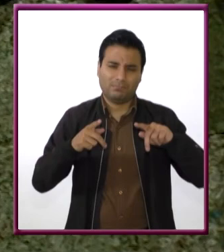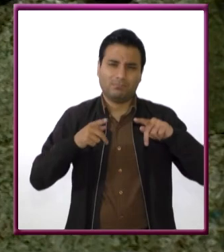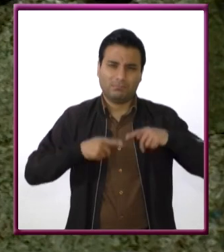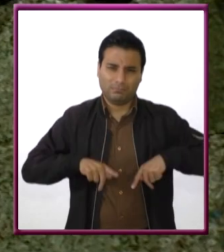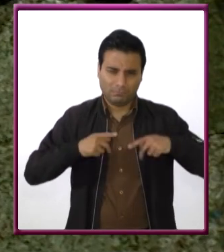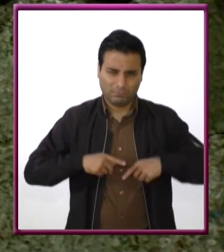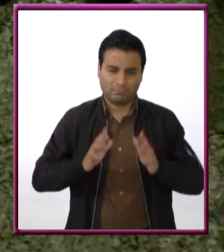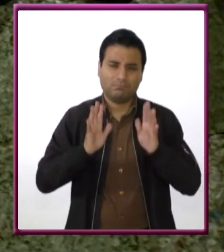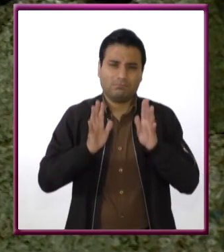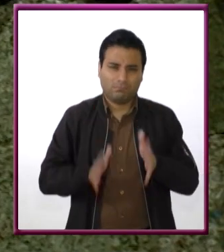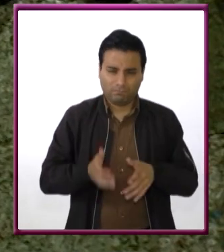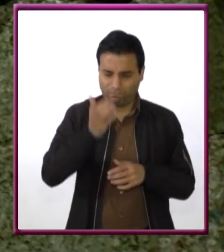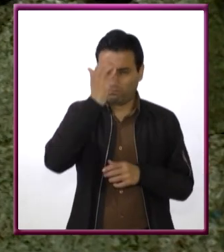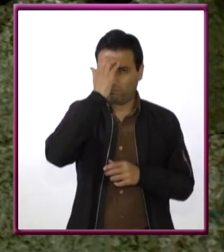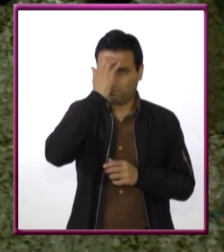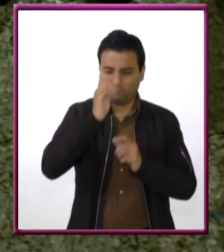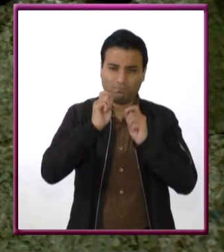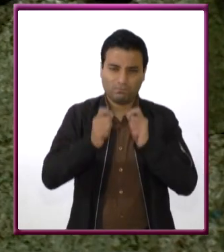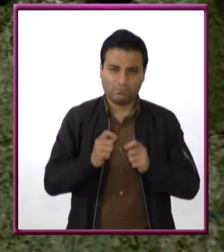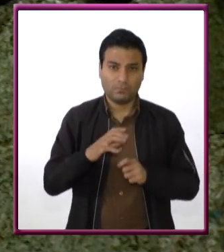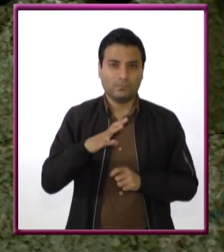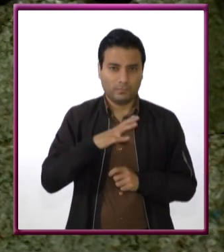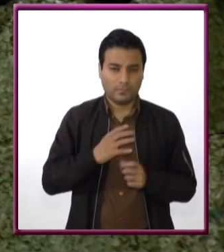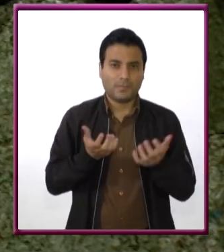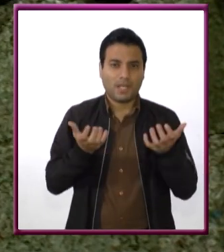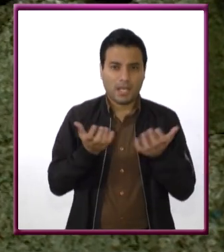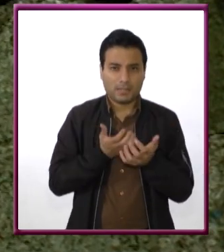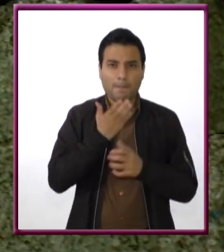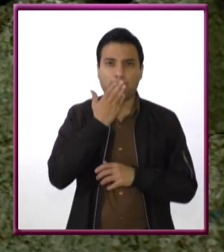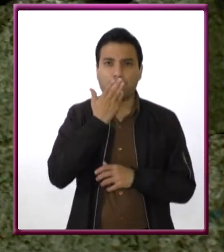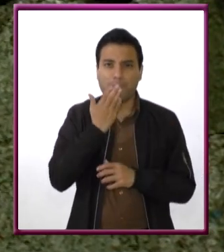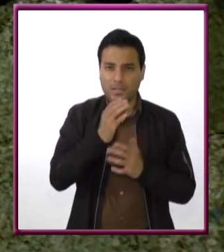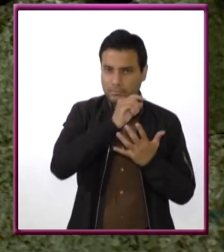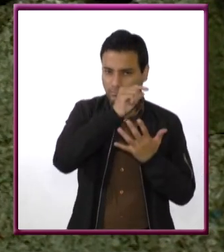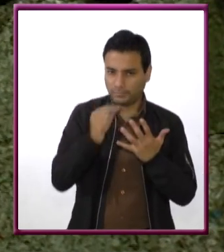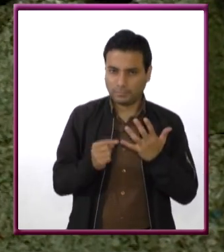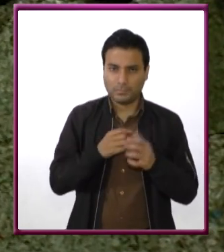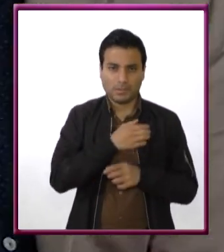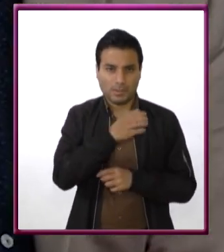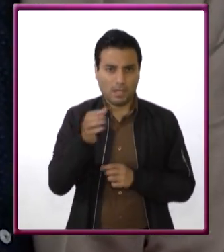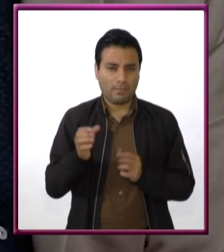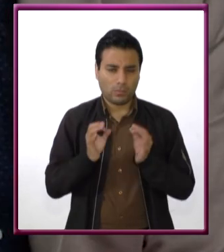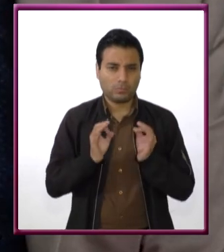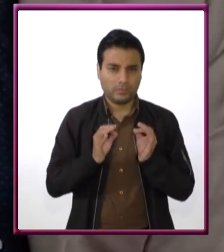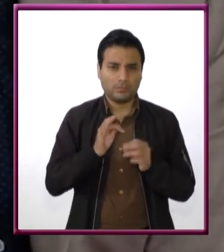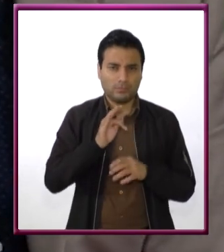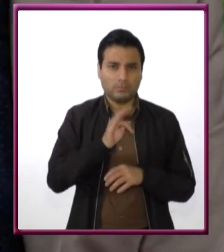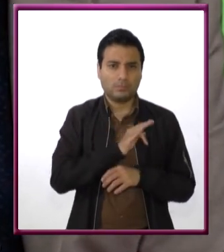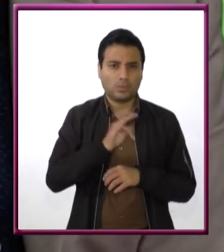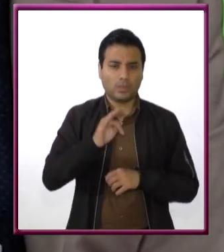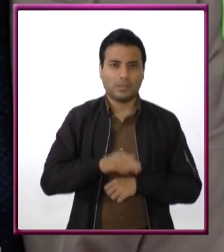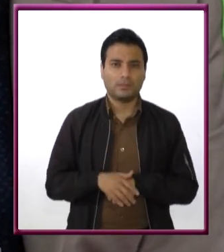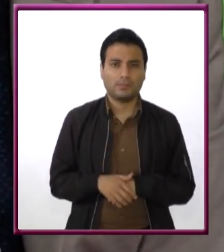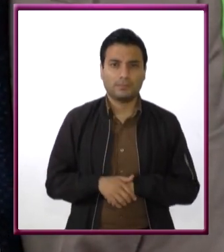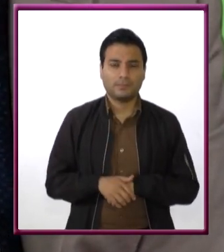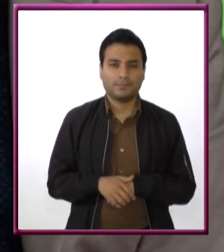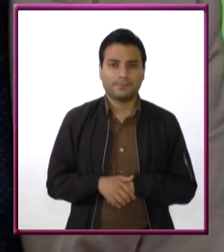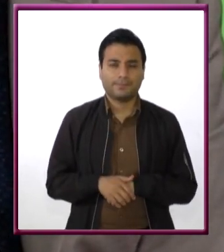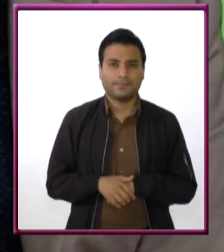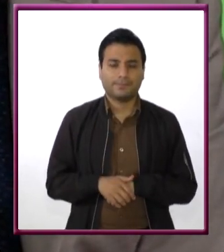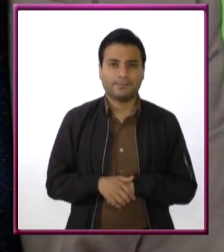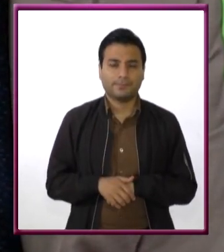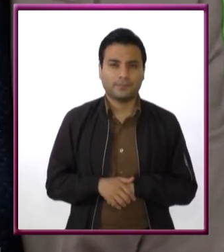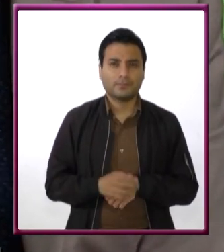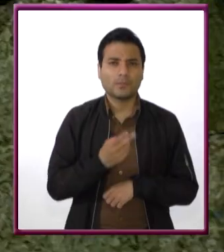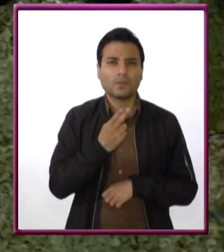combina múltiples buenas prácticas agrícolas, agropecuarias para lograrlo y que hacen